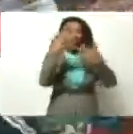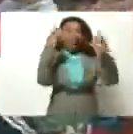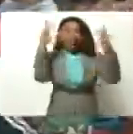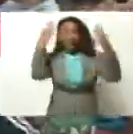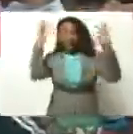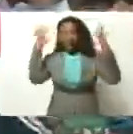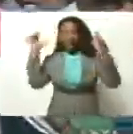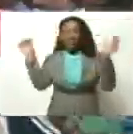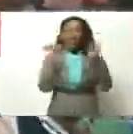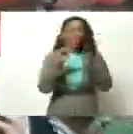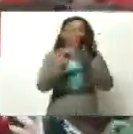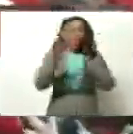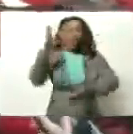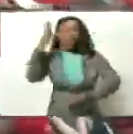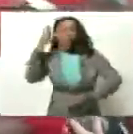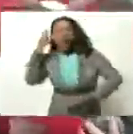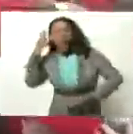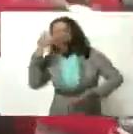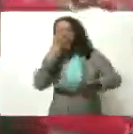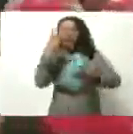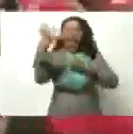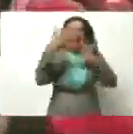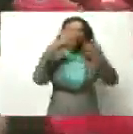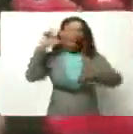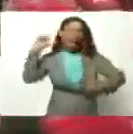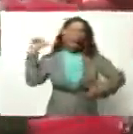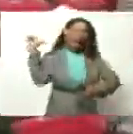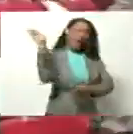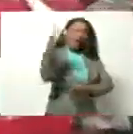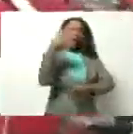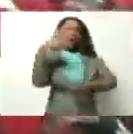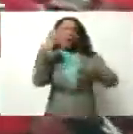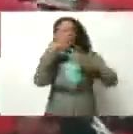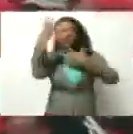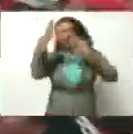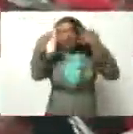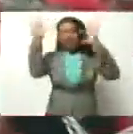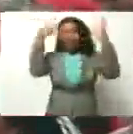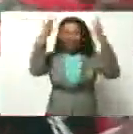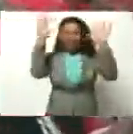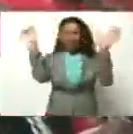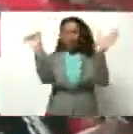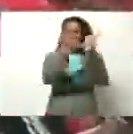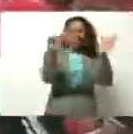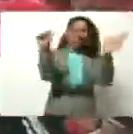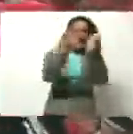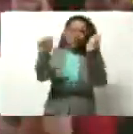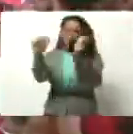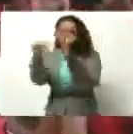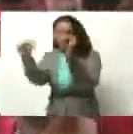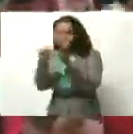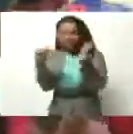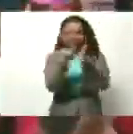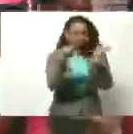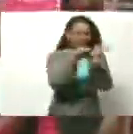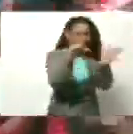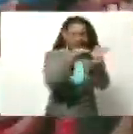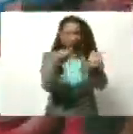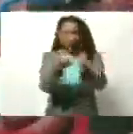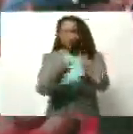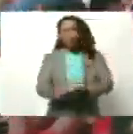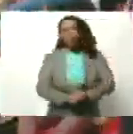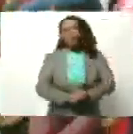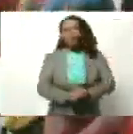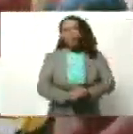Dónde está la mujer guariqueña dónde dónde dónde dónde dónde dónde dónde dónde dónde